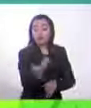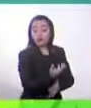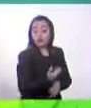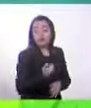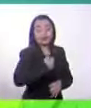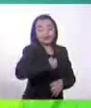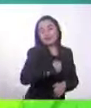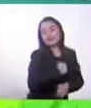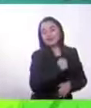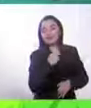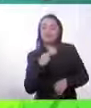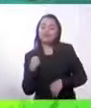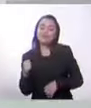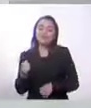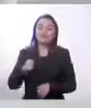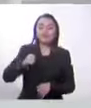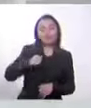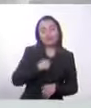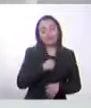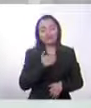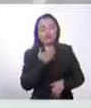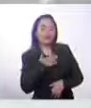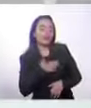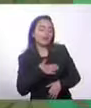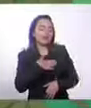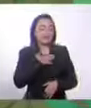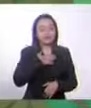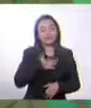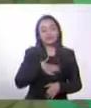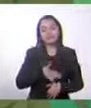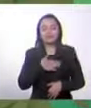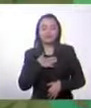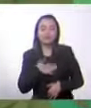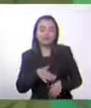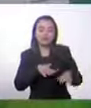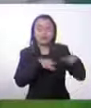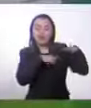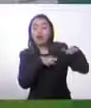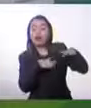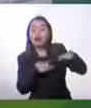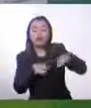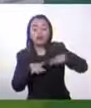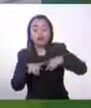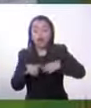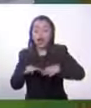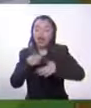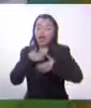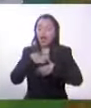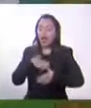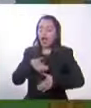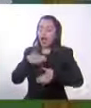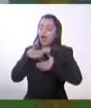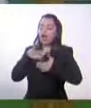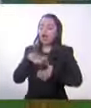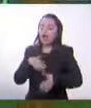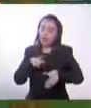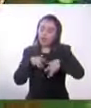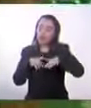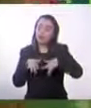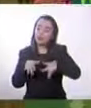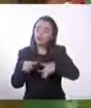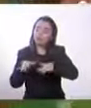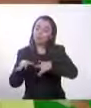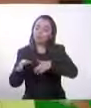este ritmo despacio. Calma tus aguas, amigo, mientras estamos